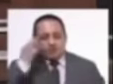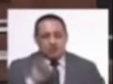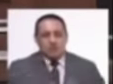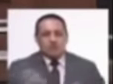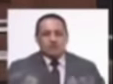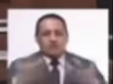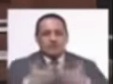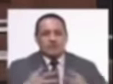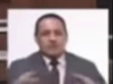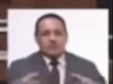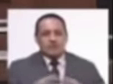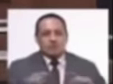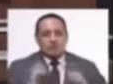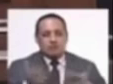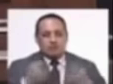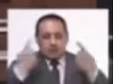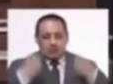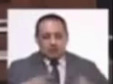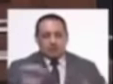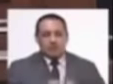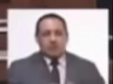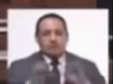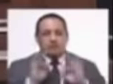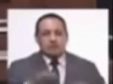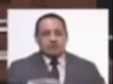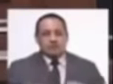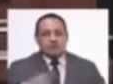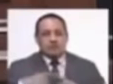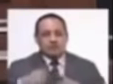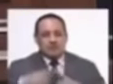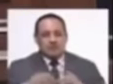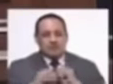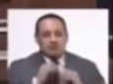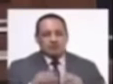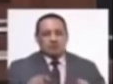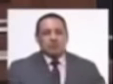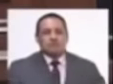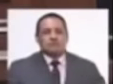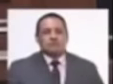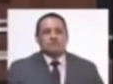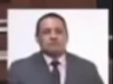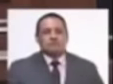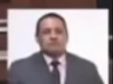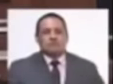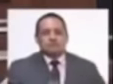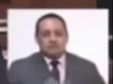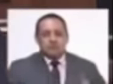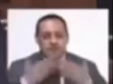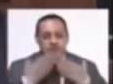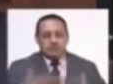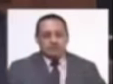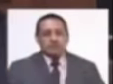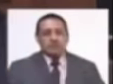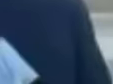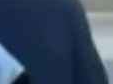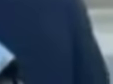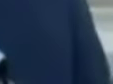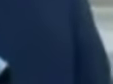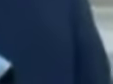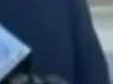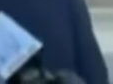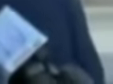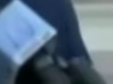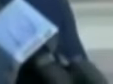que los integrantes de la comisión coincidirán conmigo en que es justo realizar esta precisión y corrección. Muchas gracias, señora presidenta.